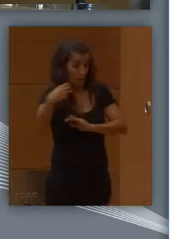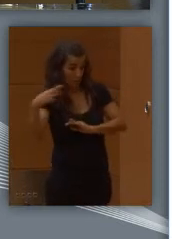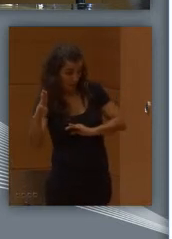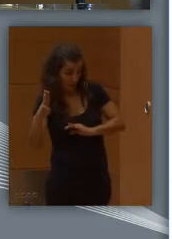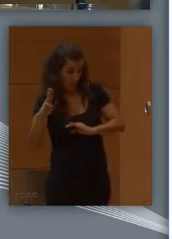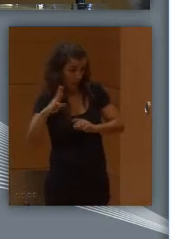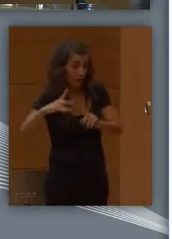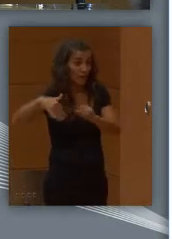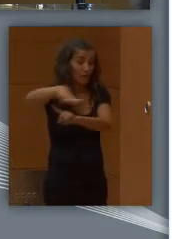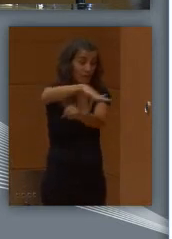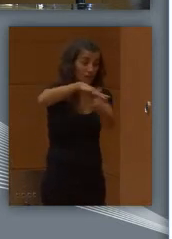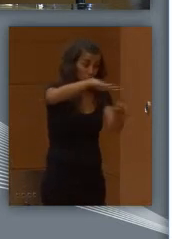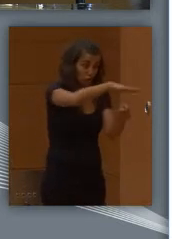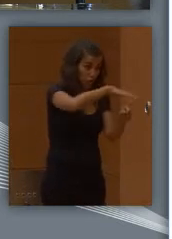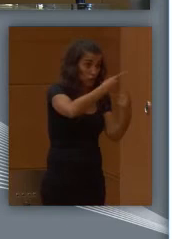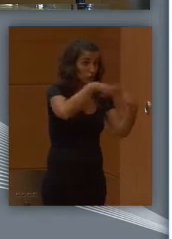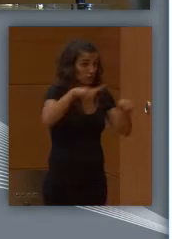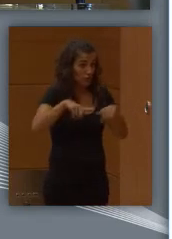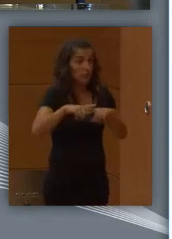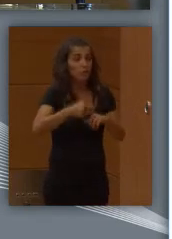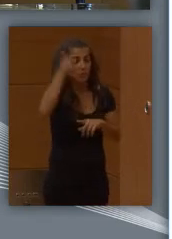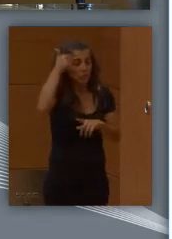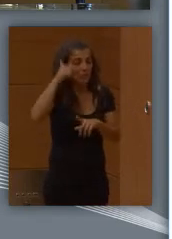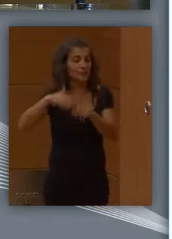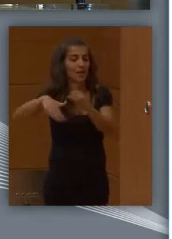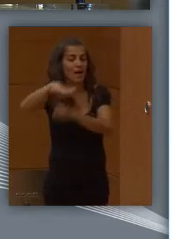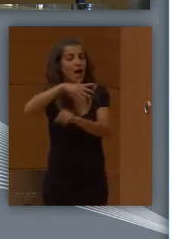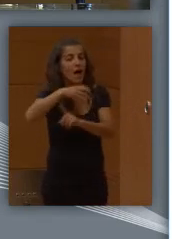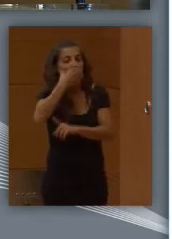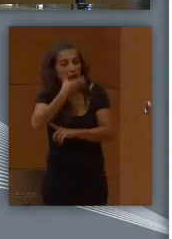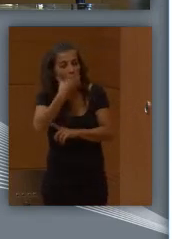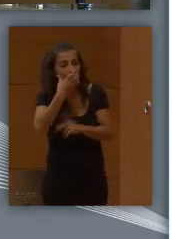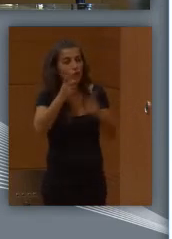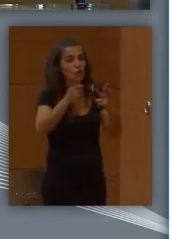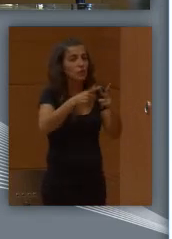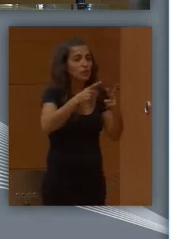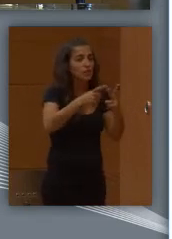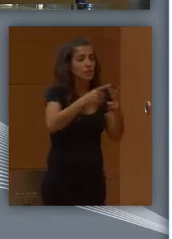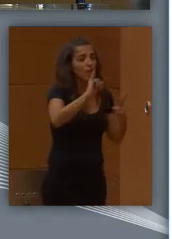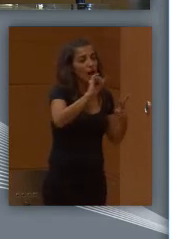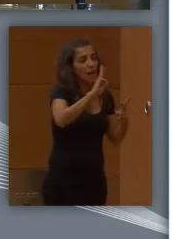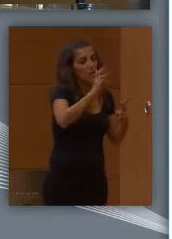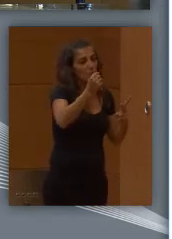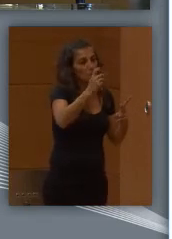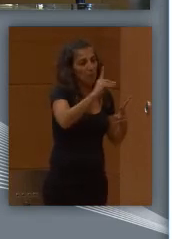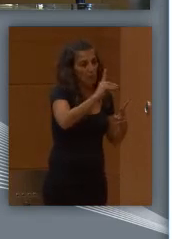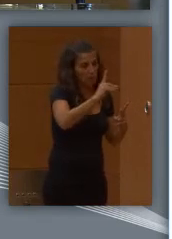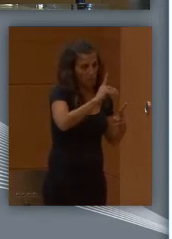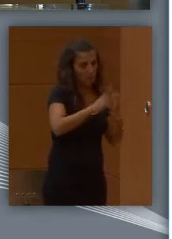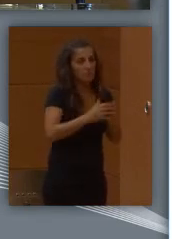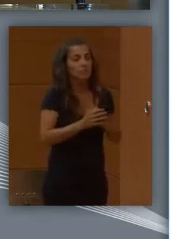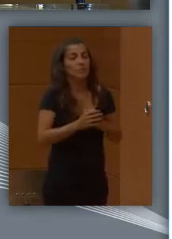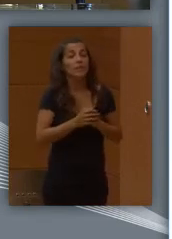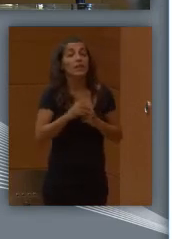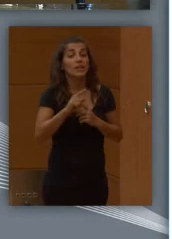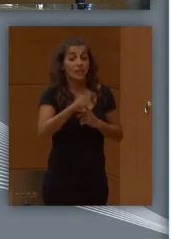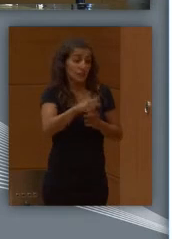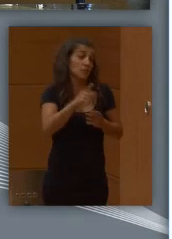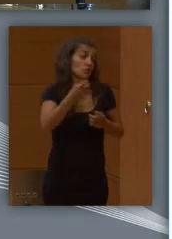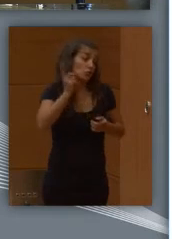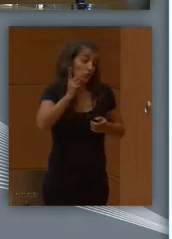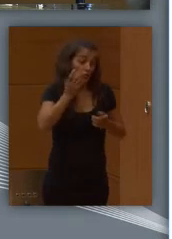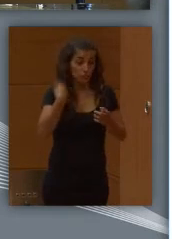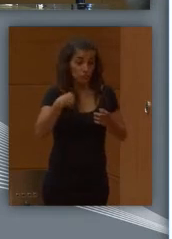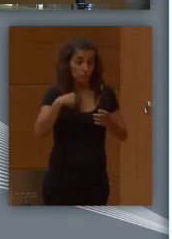iPhone y para iPad. Es decir, la versión para iPad de nuestra aplicación no es simplemente la versión aumentada, sino que está